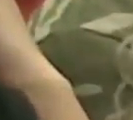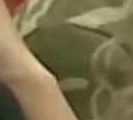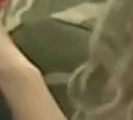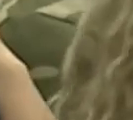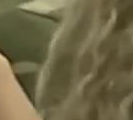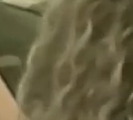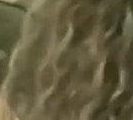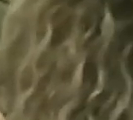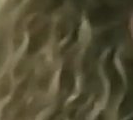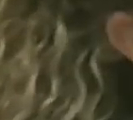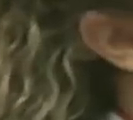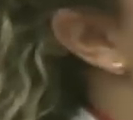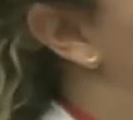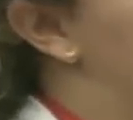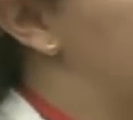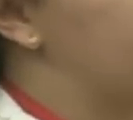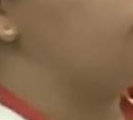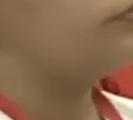ejercer el mando